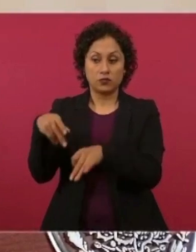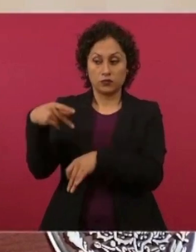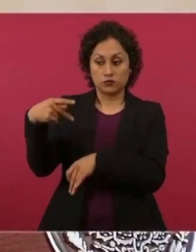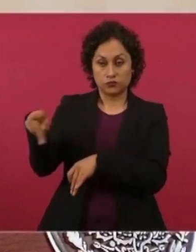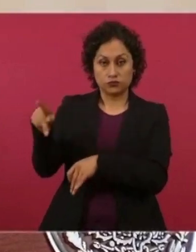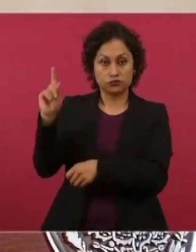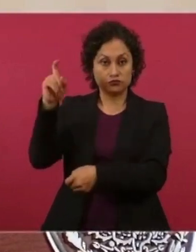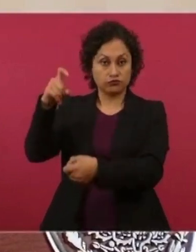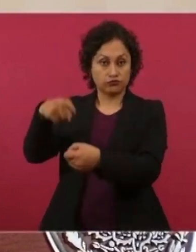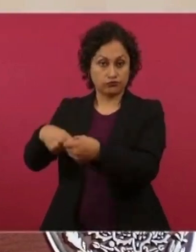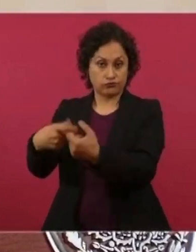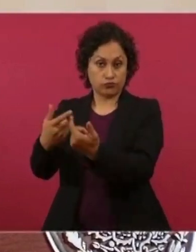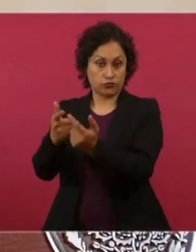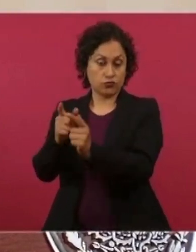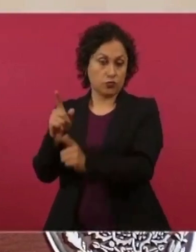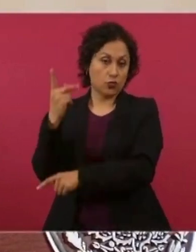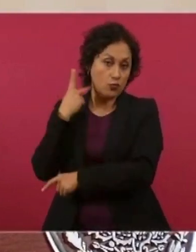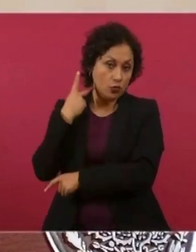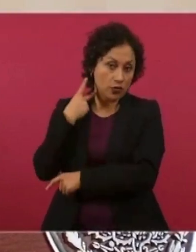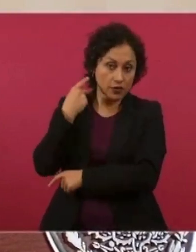partidistas. Bueno,